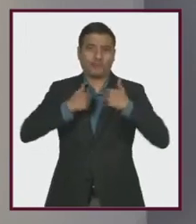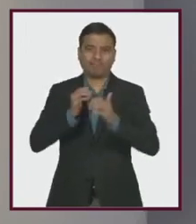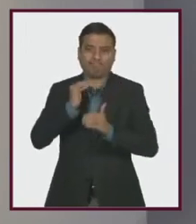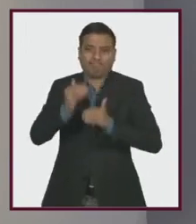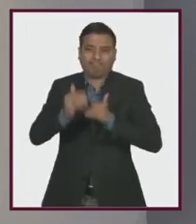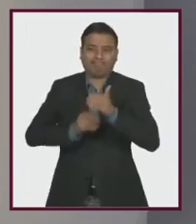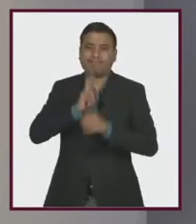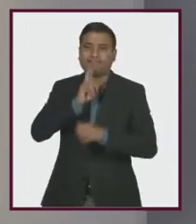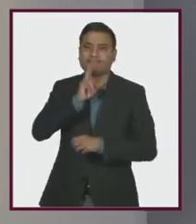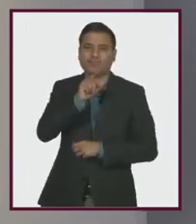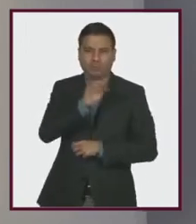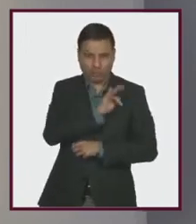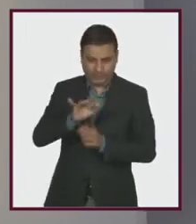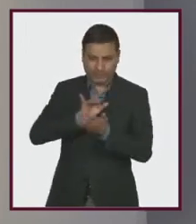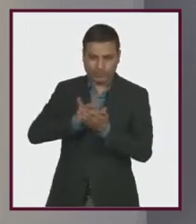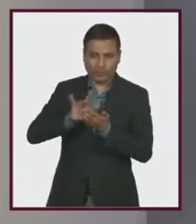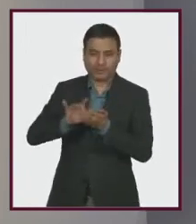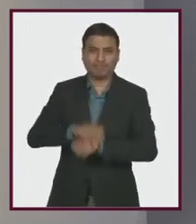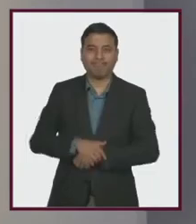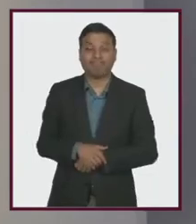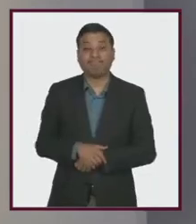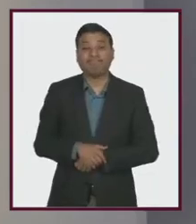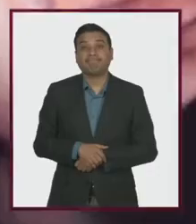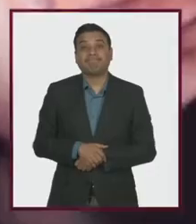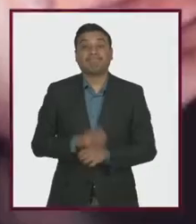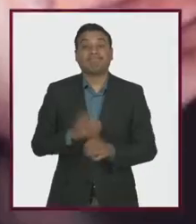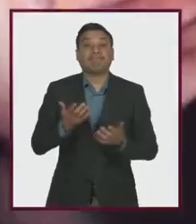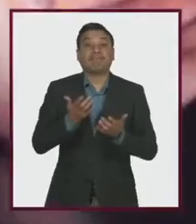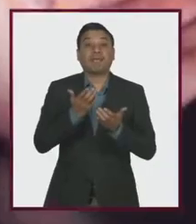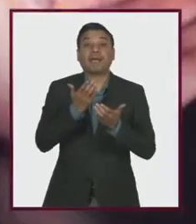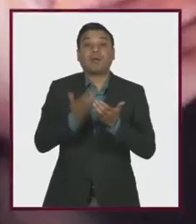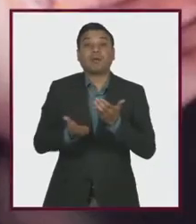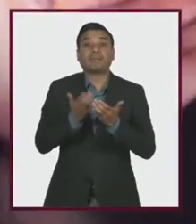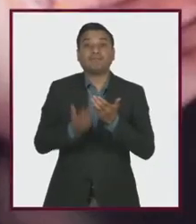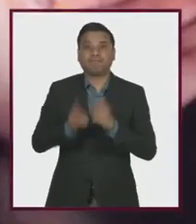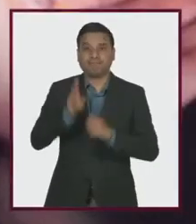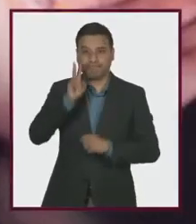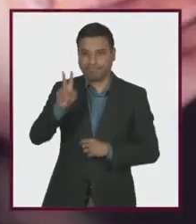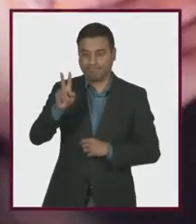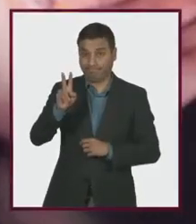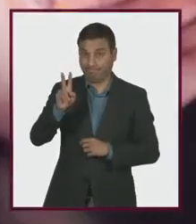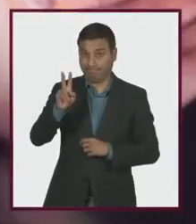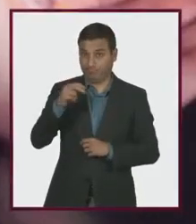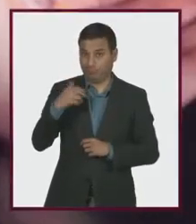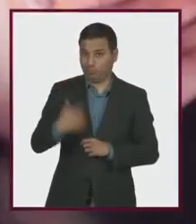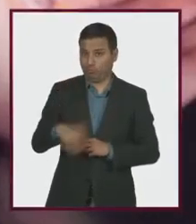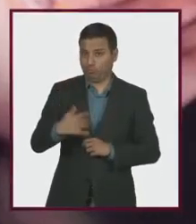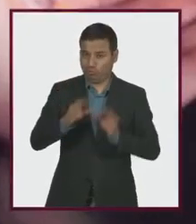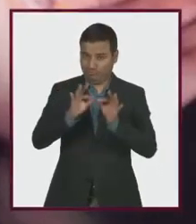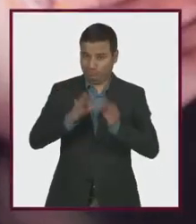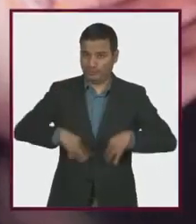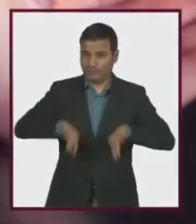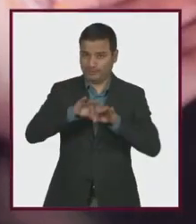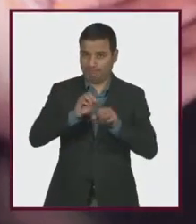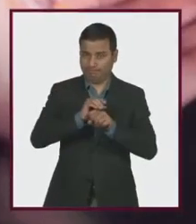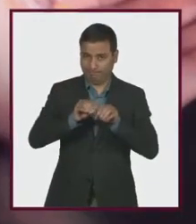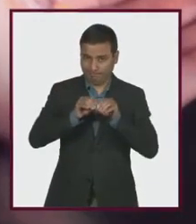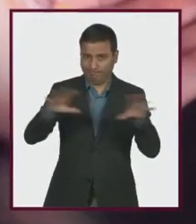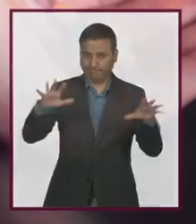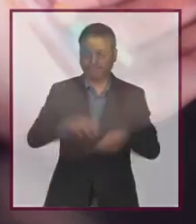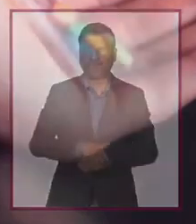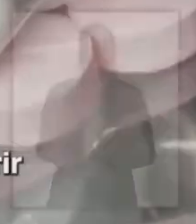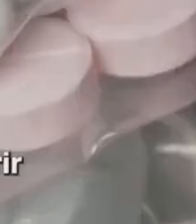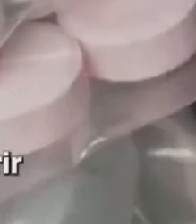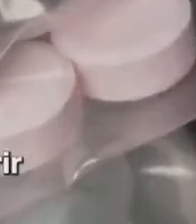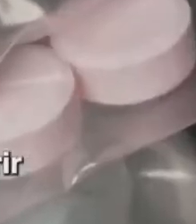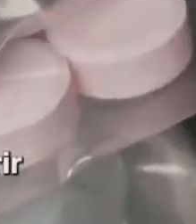de arena. Y antes de decir adiós y de despedir este programa, vamos a ver la siguiente información de suma importancia. El fentanilo te puede enganchar